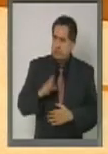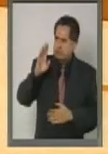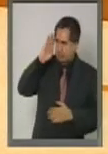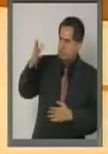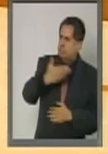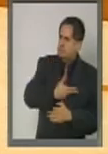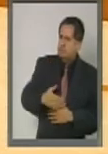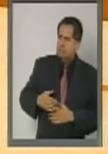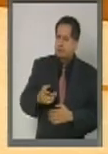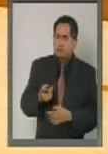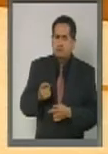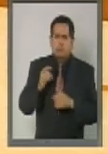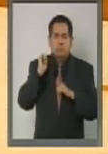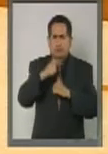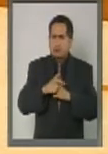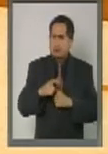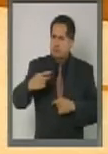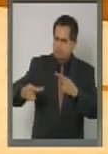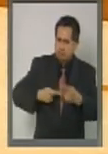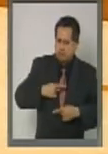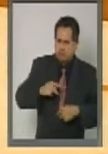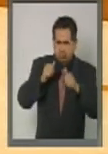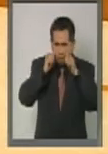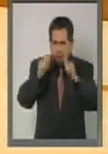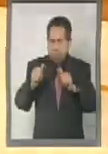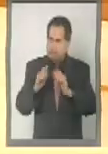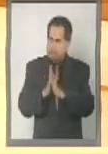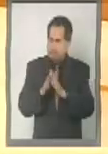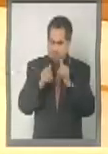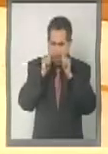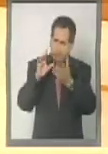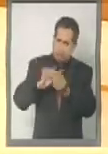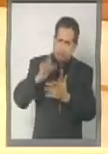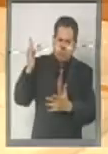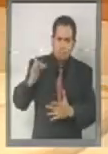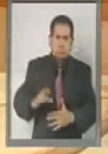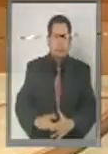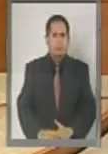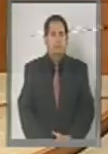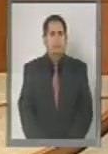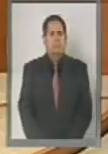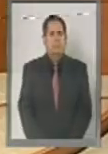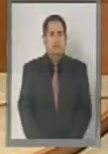presidente, estoy atento a las preguntas y comentarios de los legisladores. Muchas gracias.